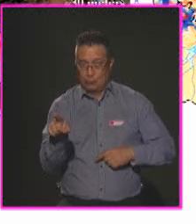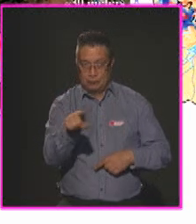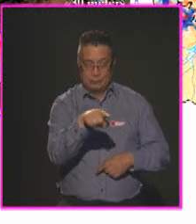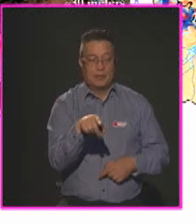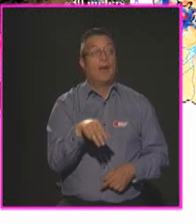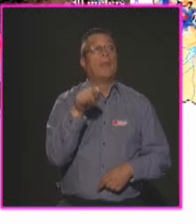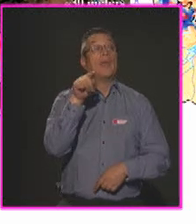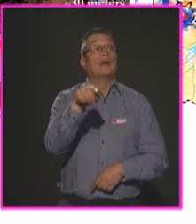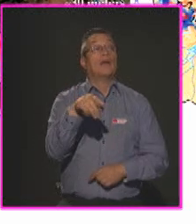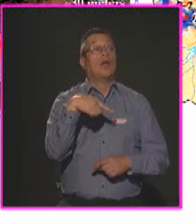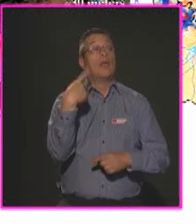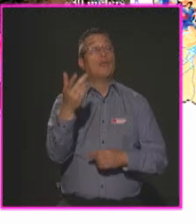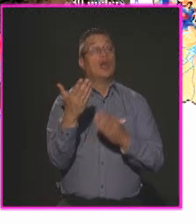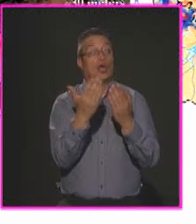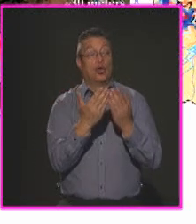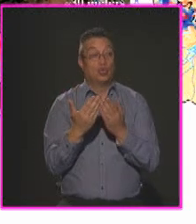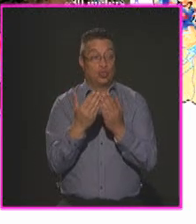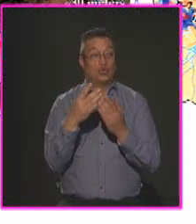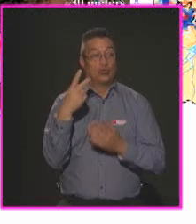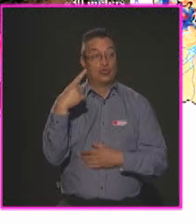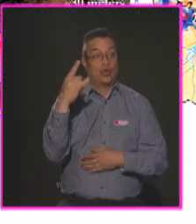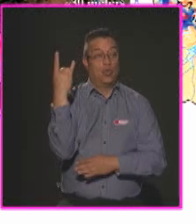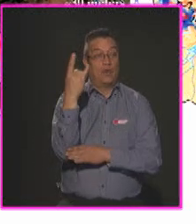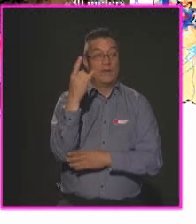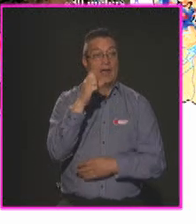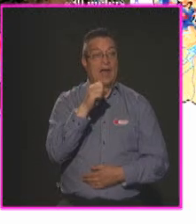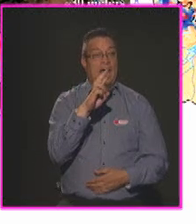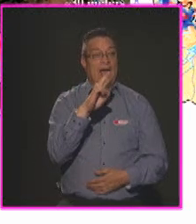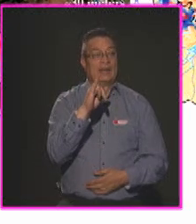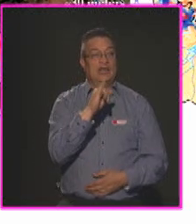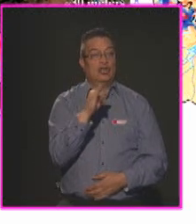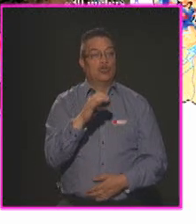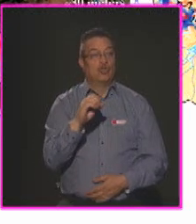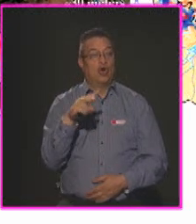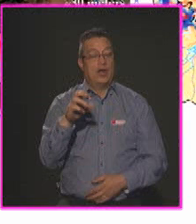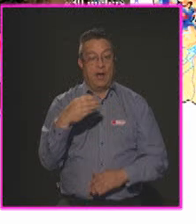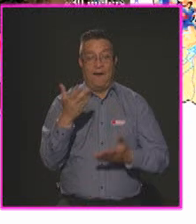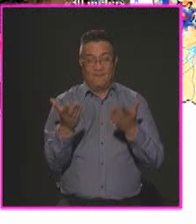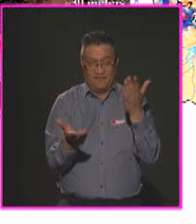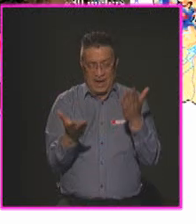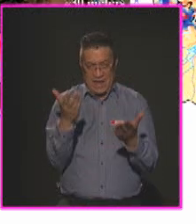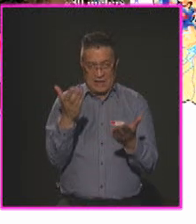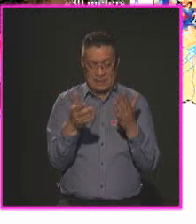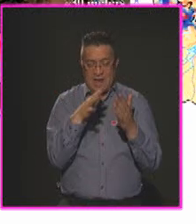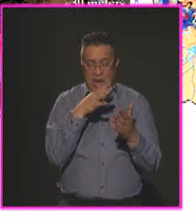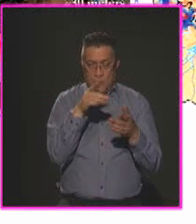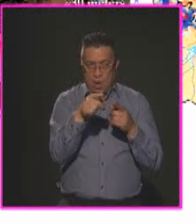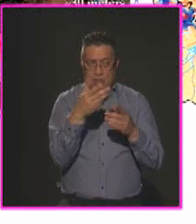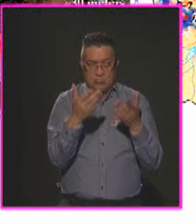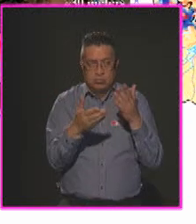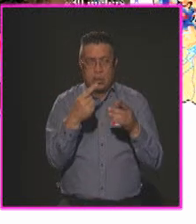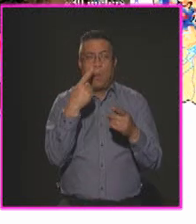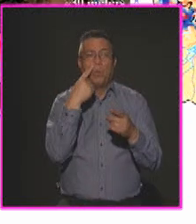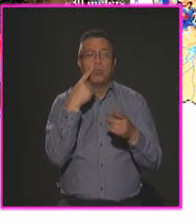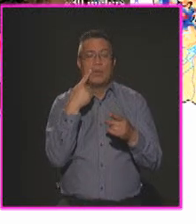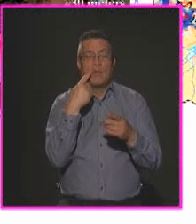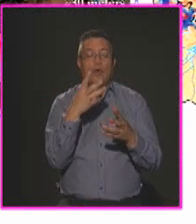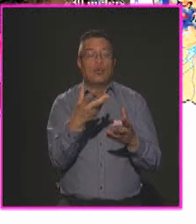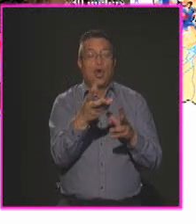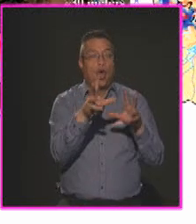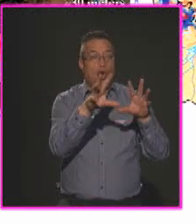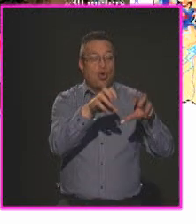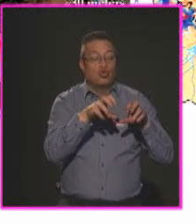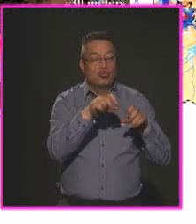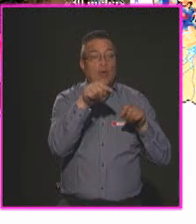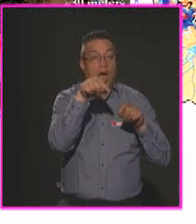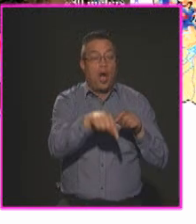Después viene otro estudio de la Universidad de Arizona, un muy buen balance hídrico hicieron. Solamente simularon el consumo actual